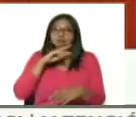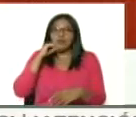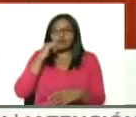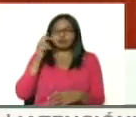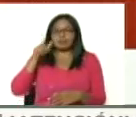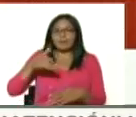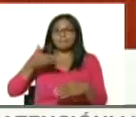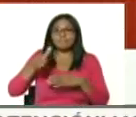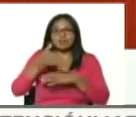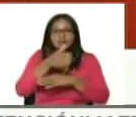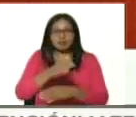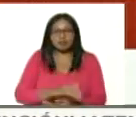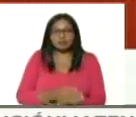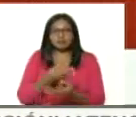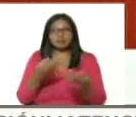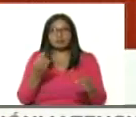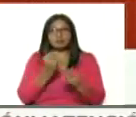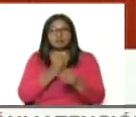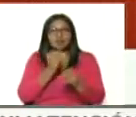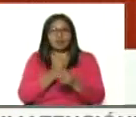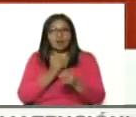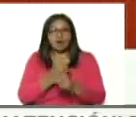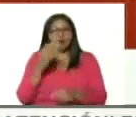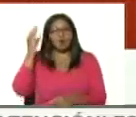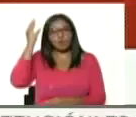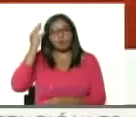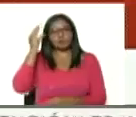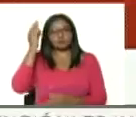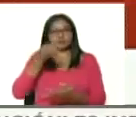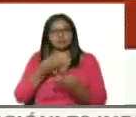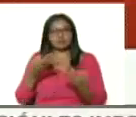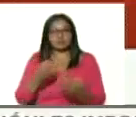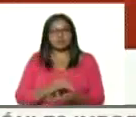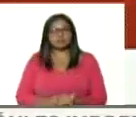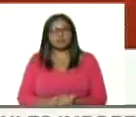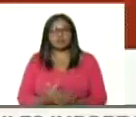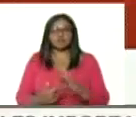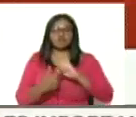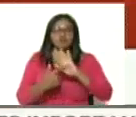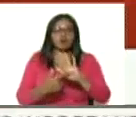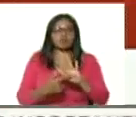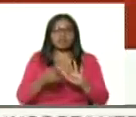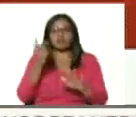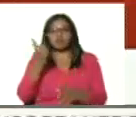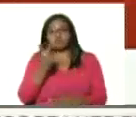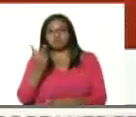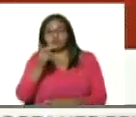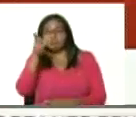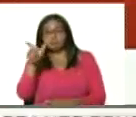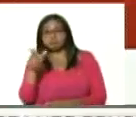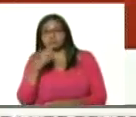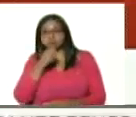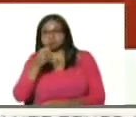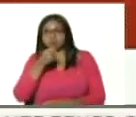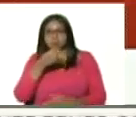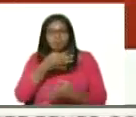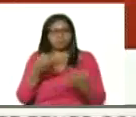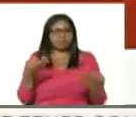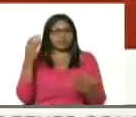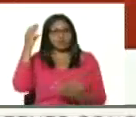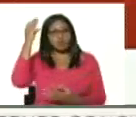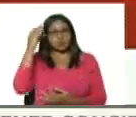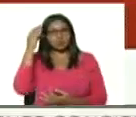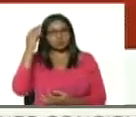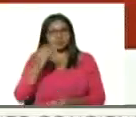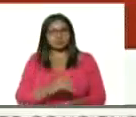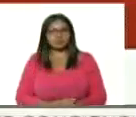Y además, tremenda labor, tremenda conciencia, expresa Marta, Michael, tremenda conciencia. Y